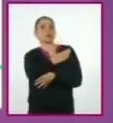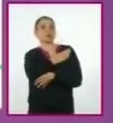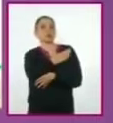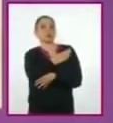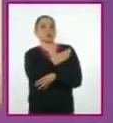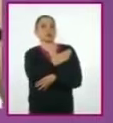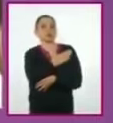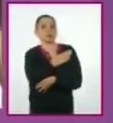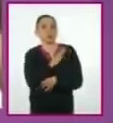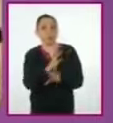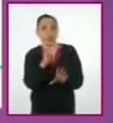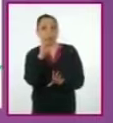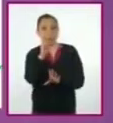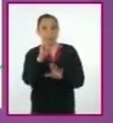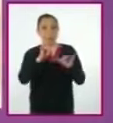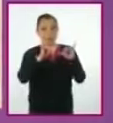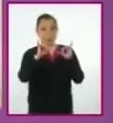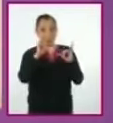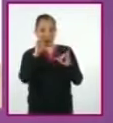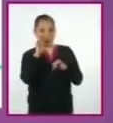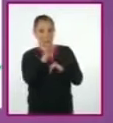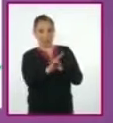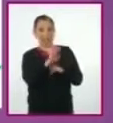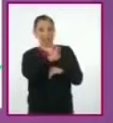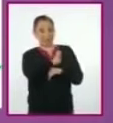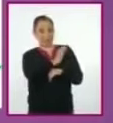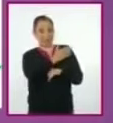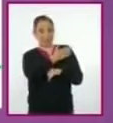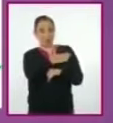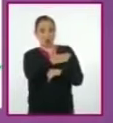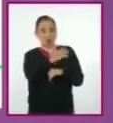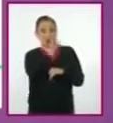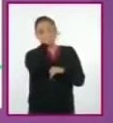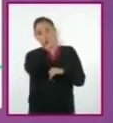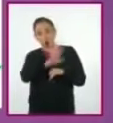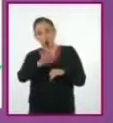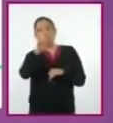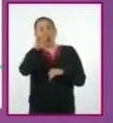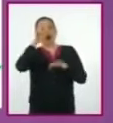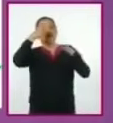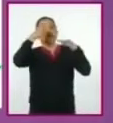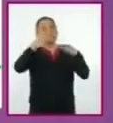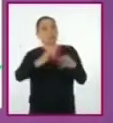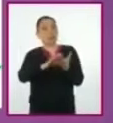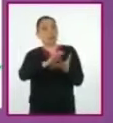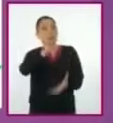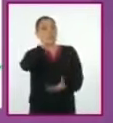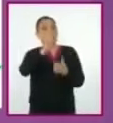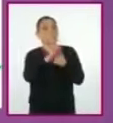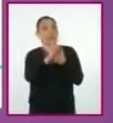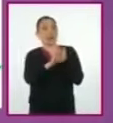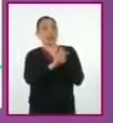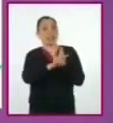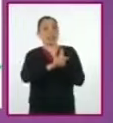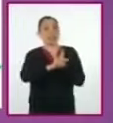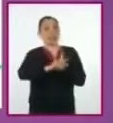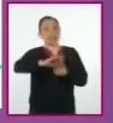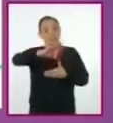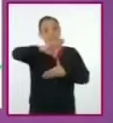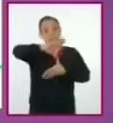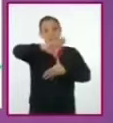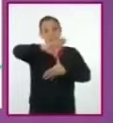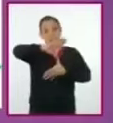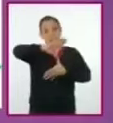Como podemos ver en este mapa, el español es lengua oficial en la mayoría de los países de